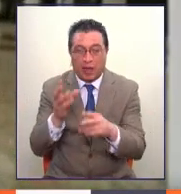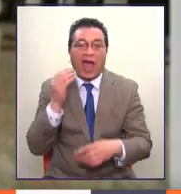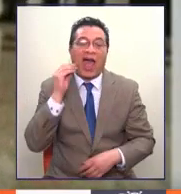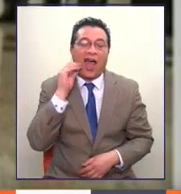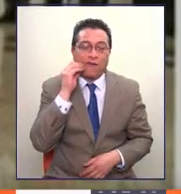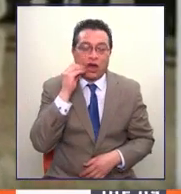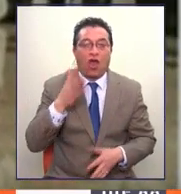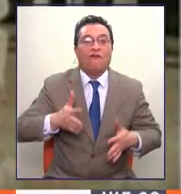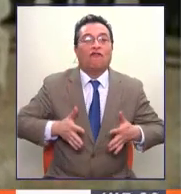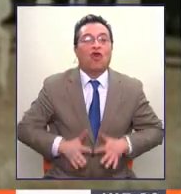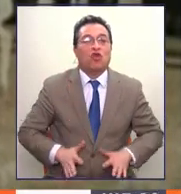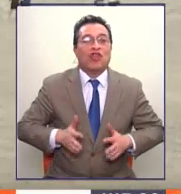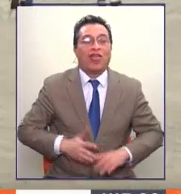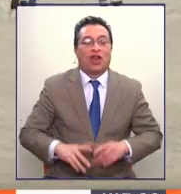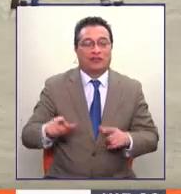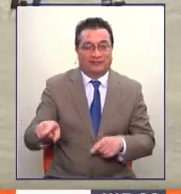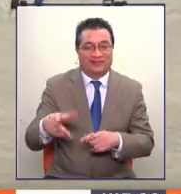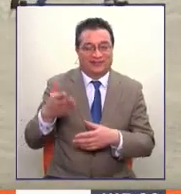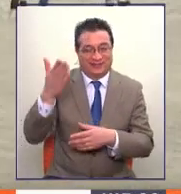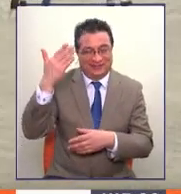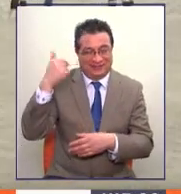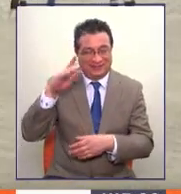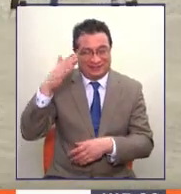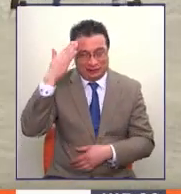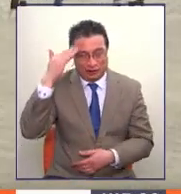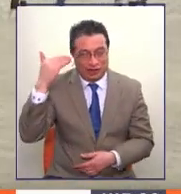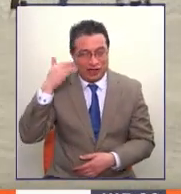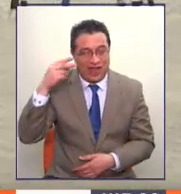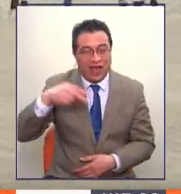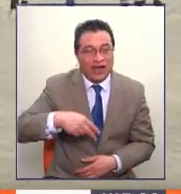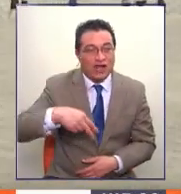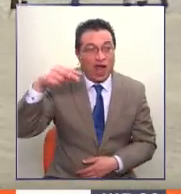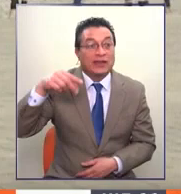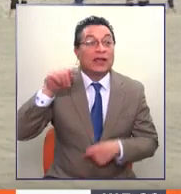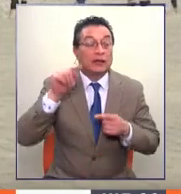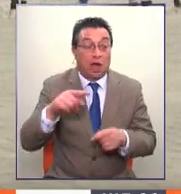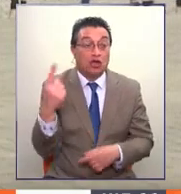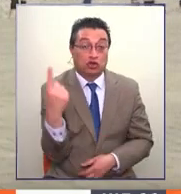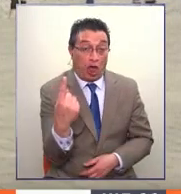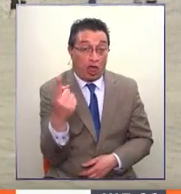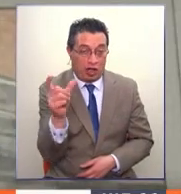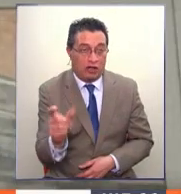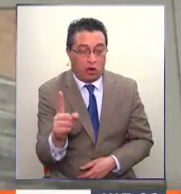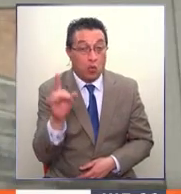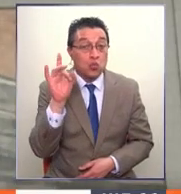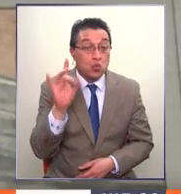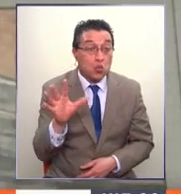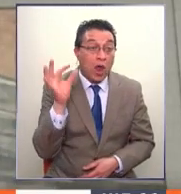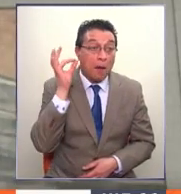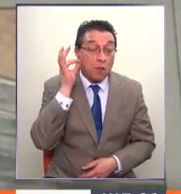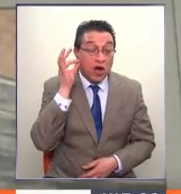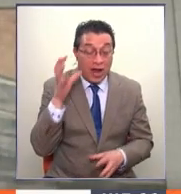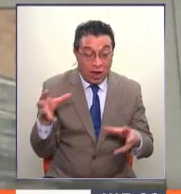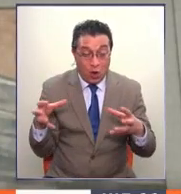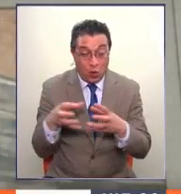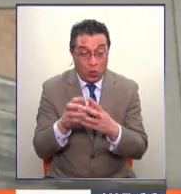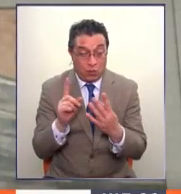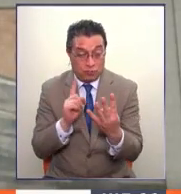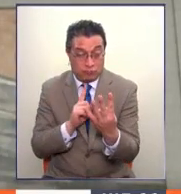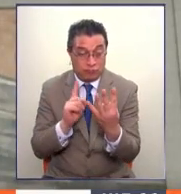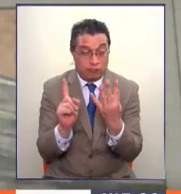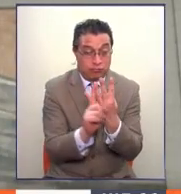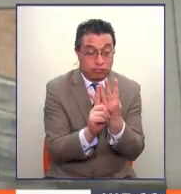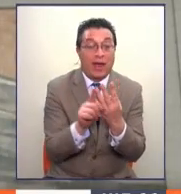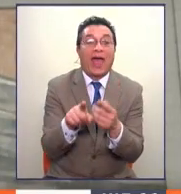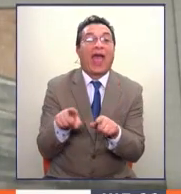y fundador del régimen, Kim Il-sung, y además no estaba solo, la única mujer del grupo que lo acompañó fue